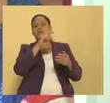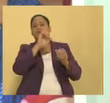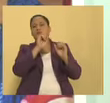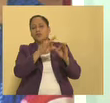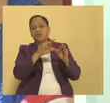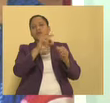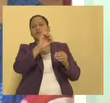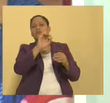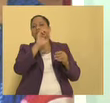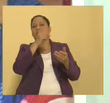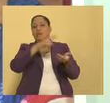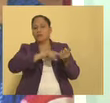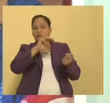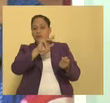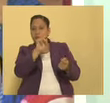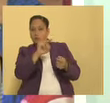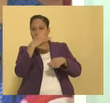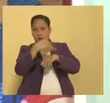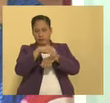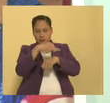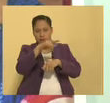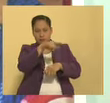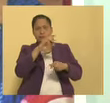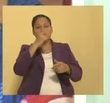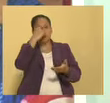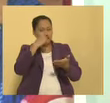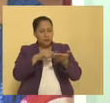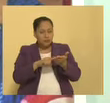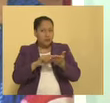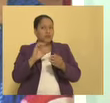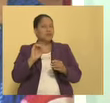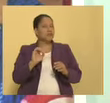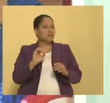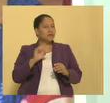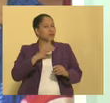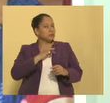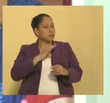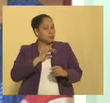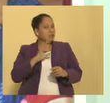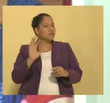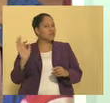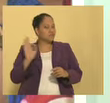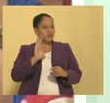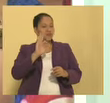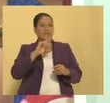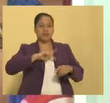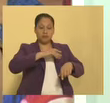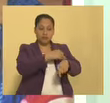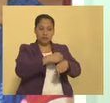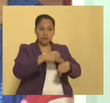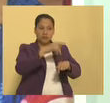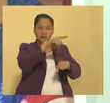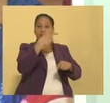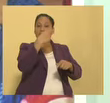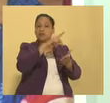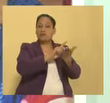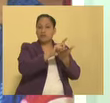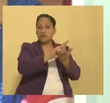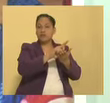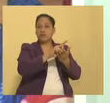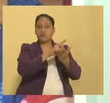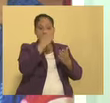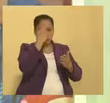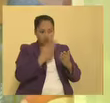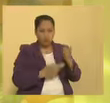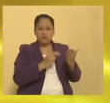en el Ministerio Público, y creemos, suponemos o tenemos el temor fundado de que sus derechos han sido